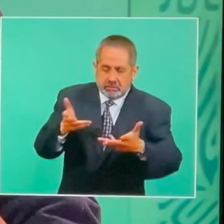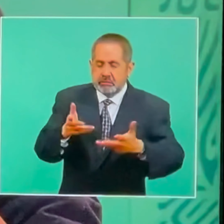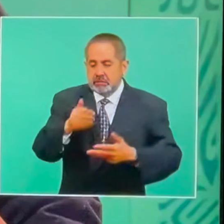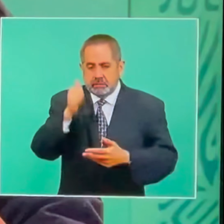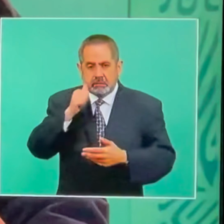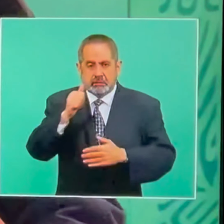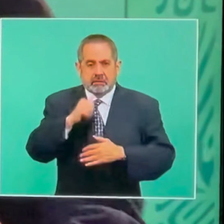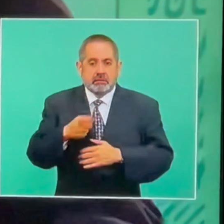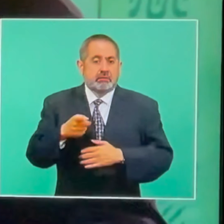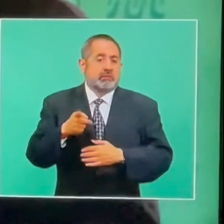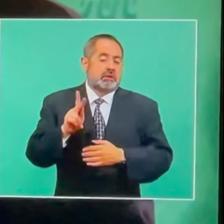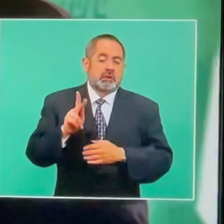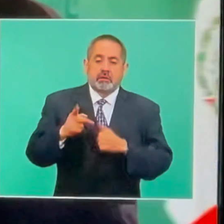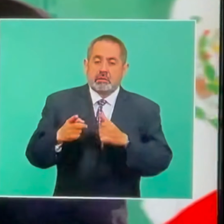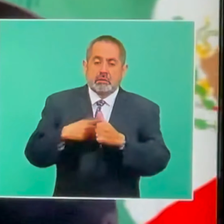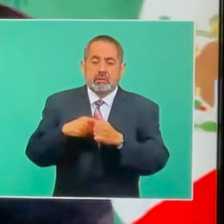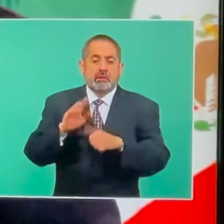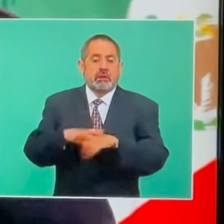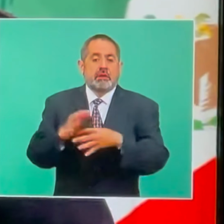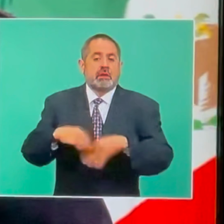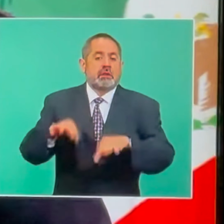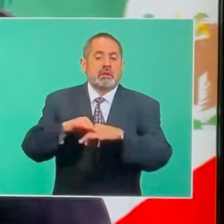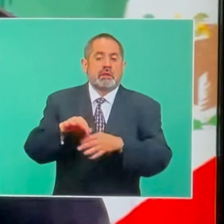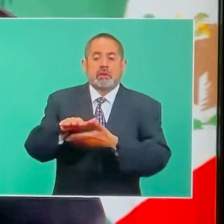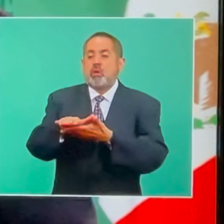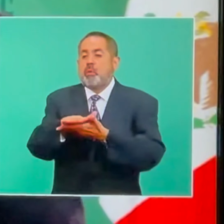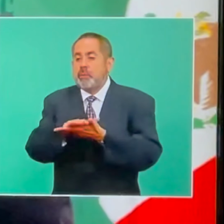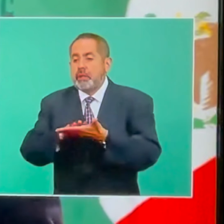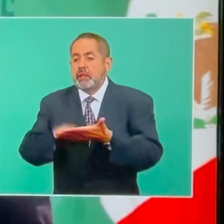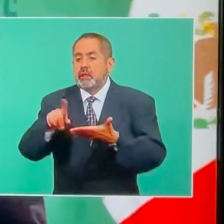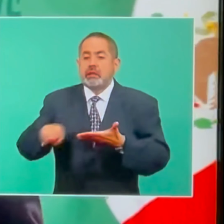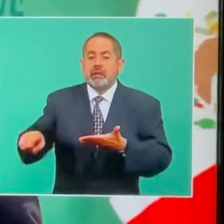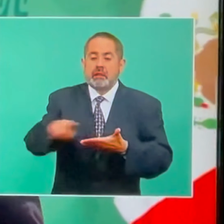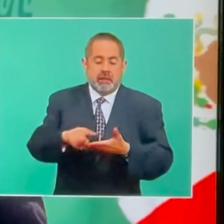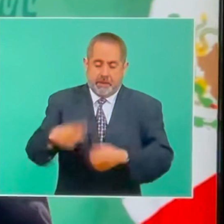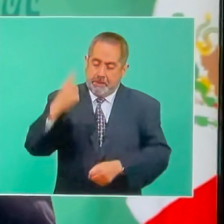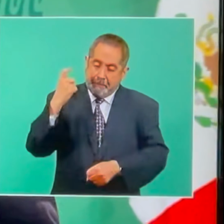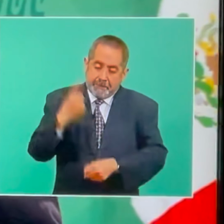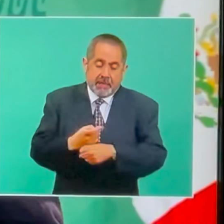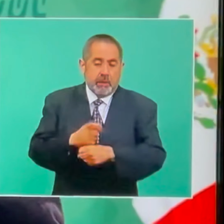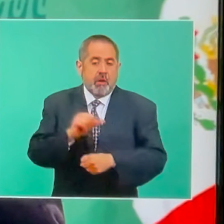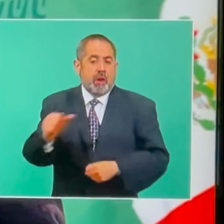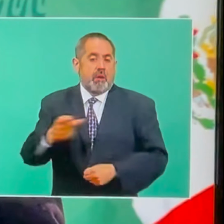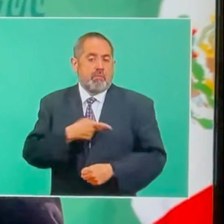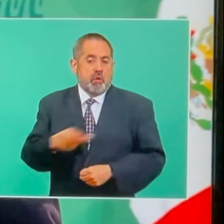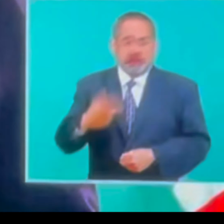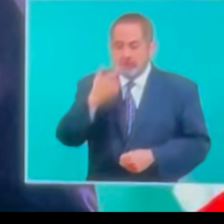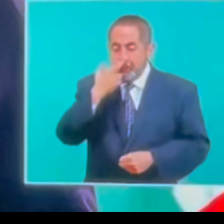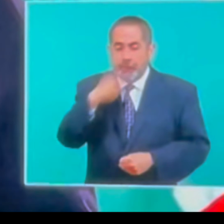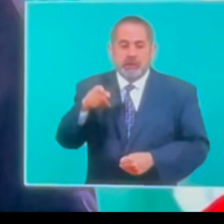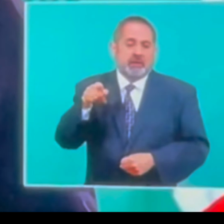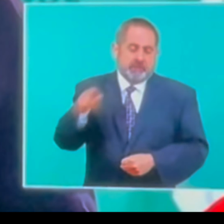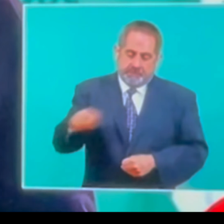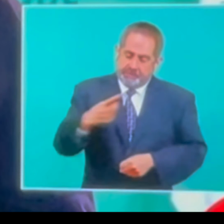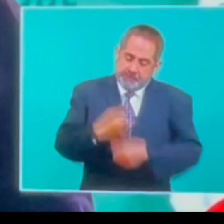pero darle preferencia a la gente humilde y por el bien de todos, primero los pobres.